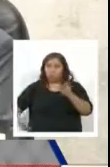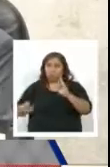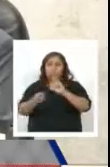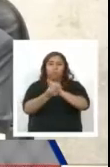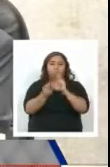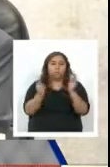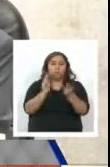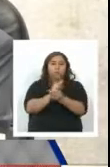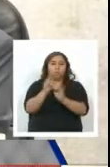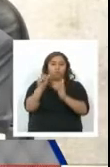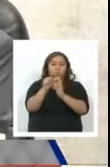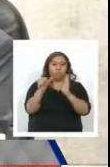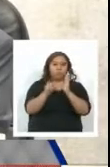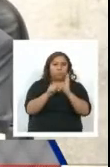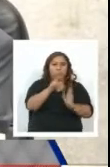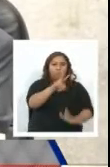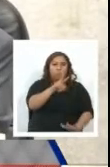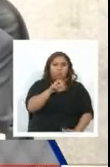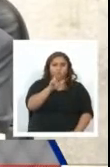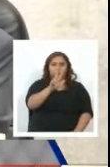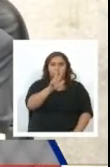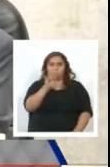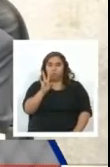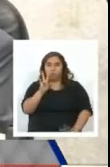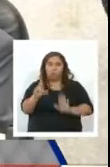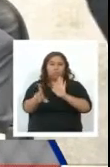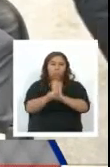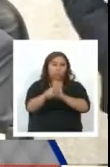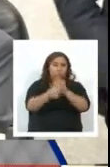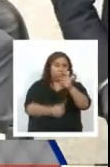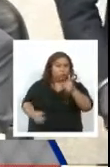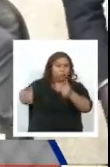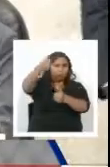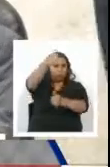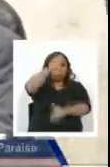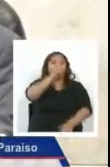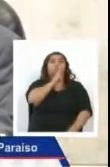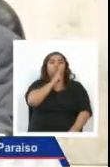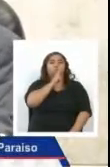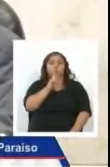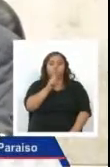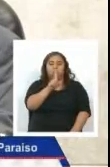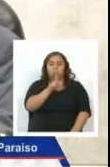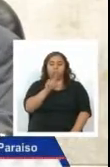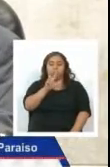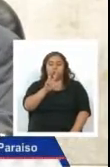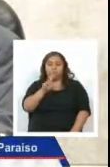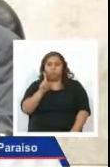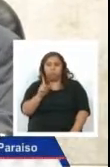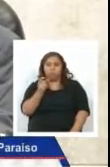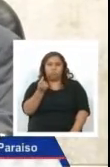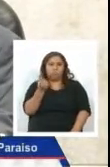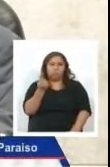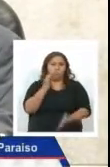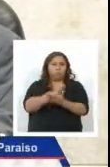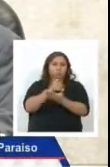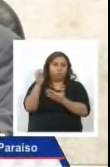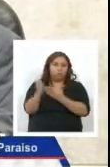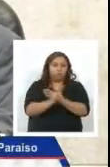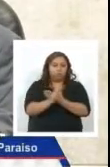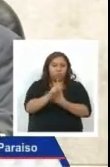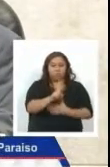el artículo 237 de la Constitución de la República, contenido en el decreto 131 del 11 de enero